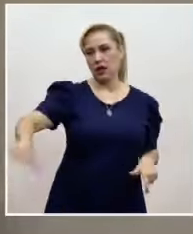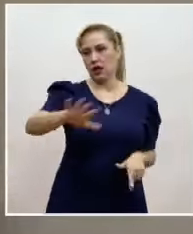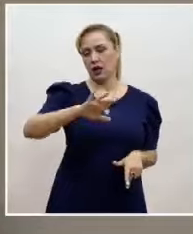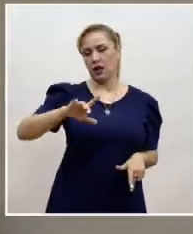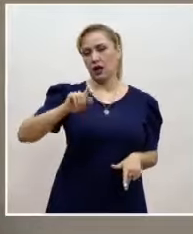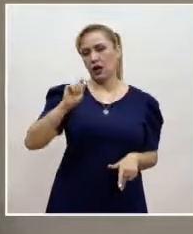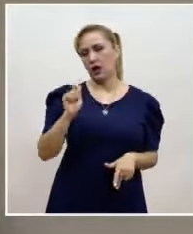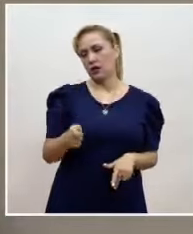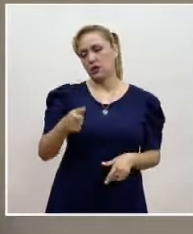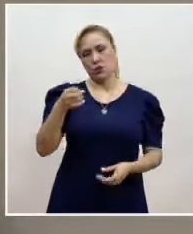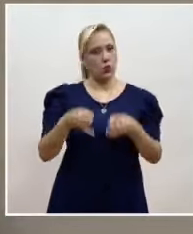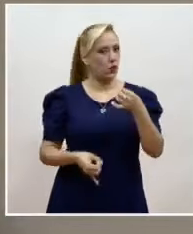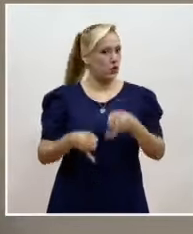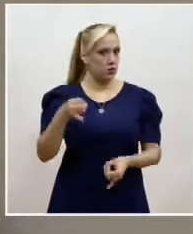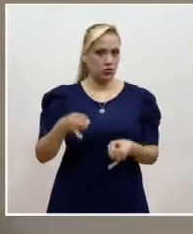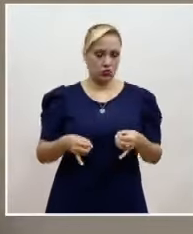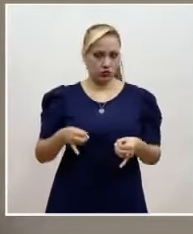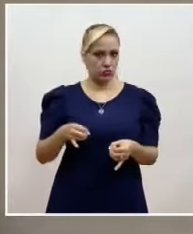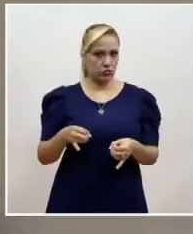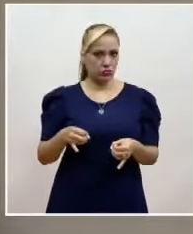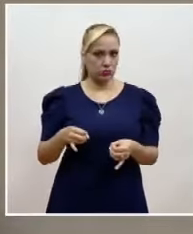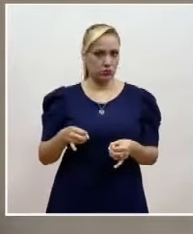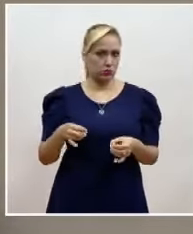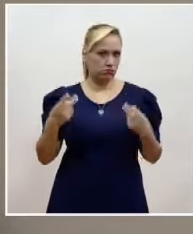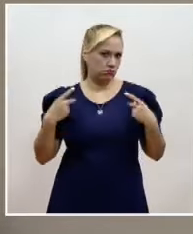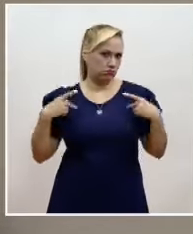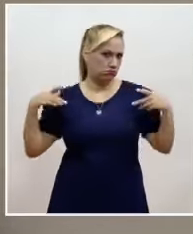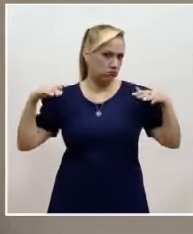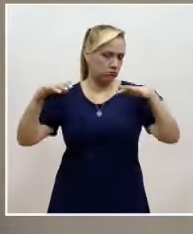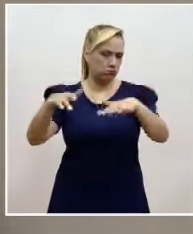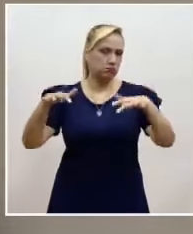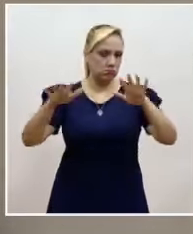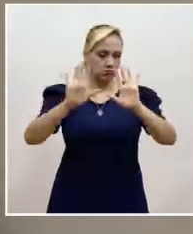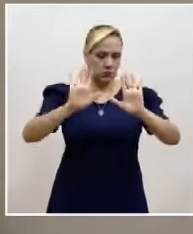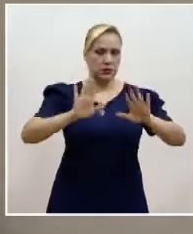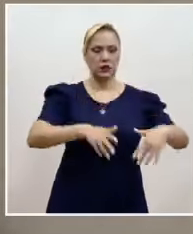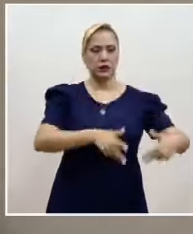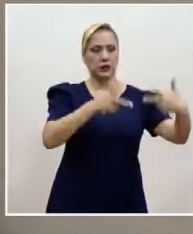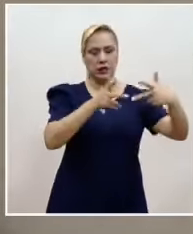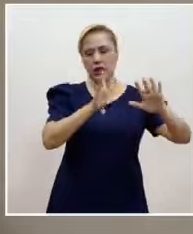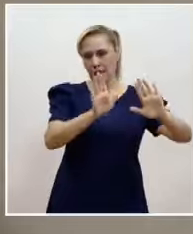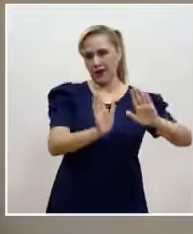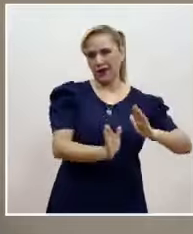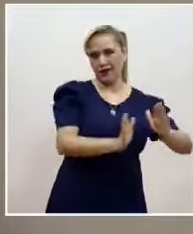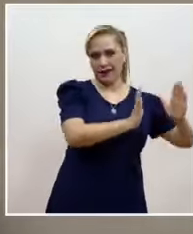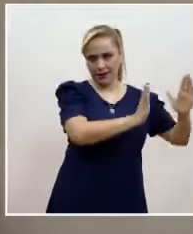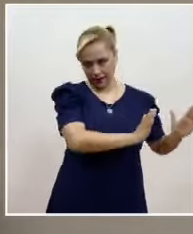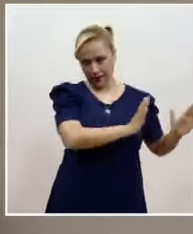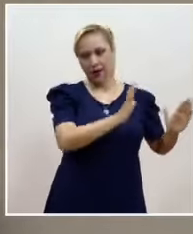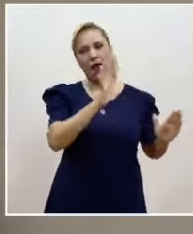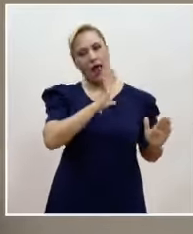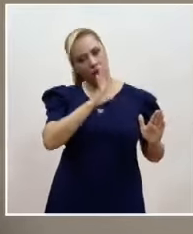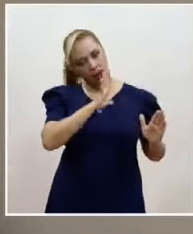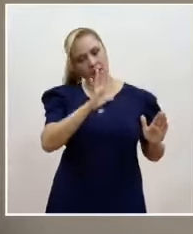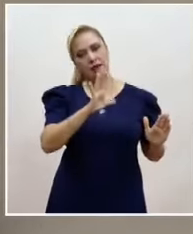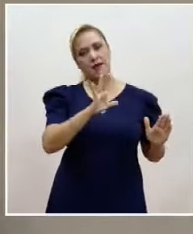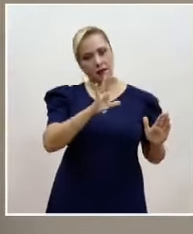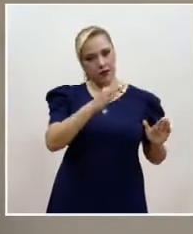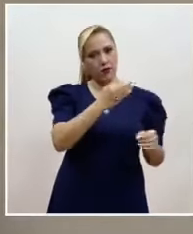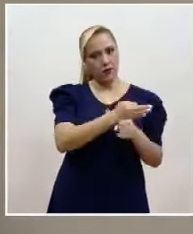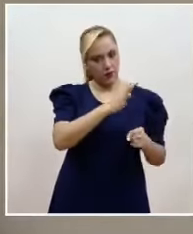ya no en los juicios en línea pensados para ser en línea, como los que hay en los online